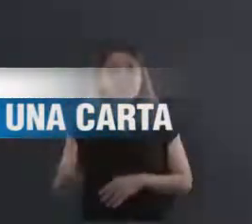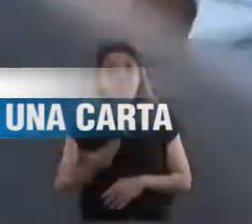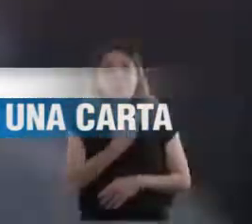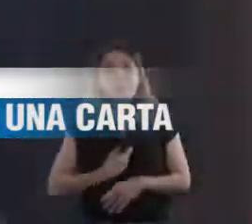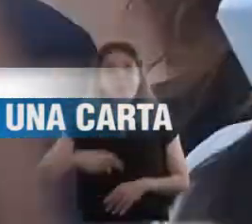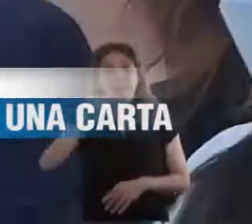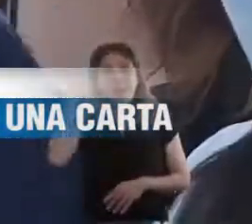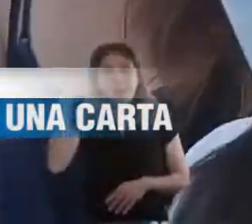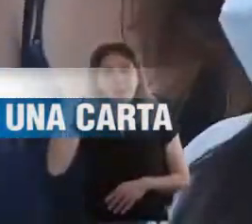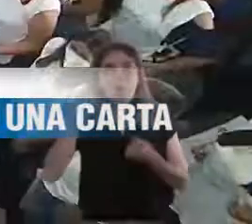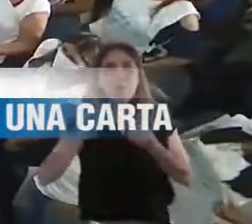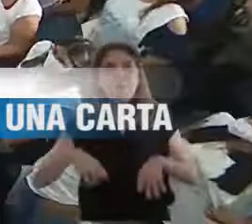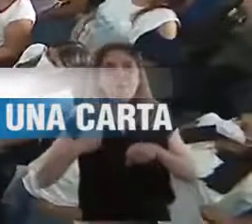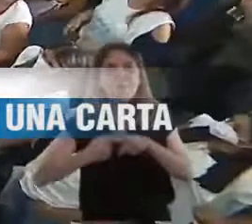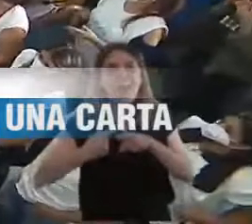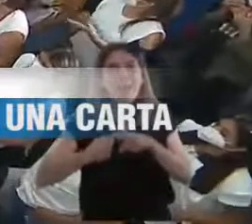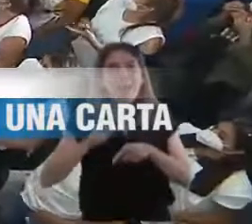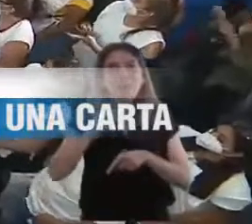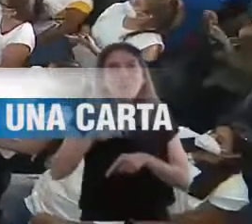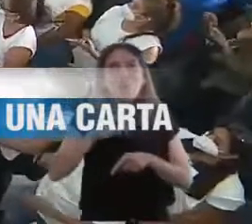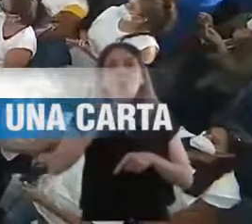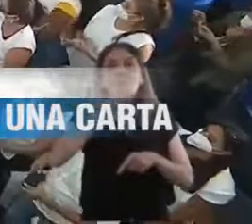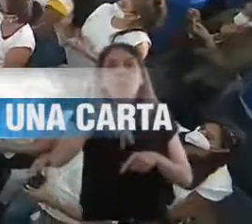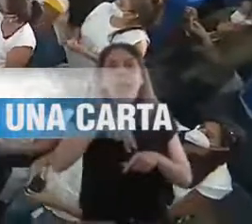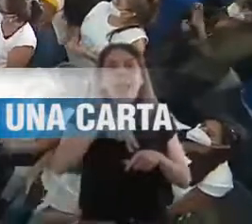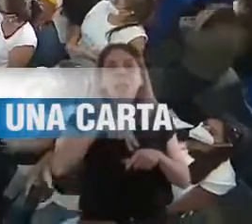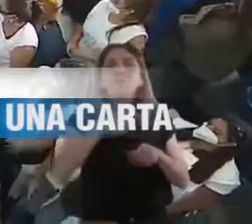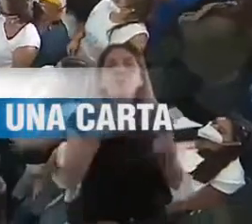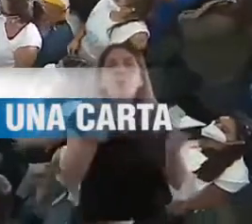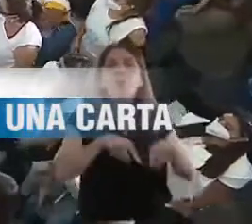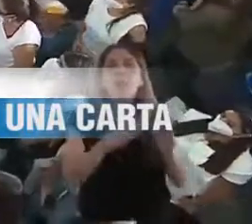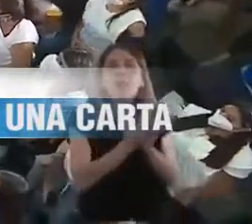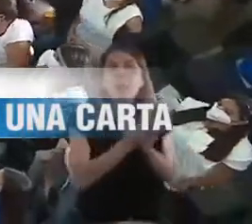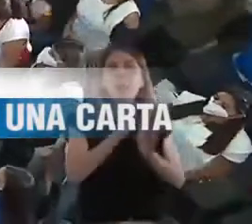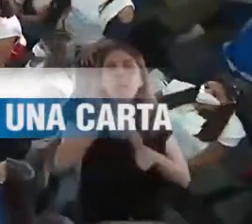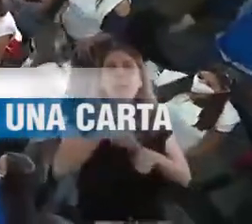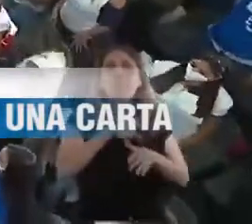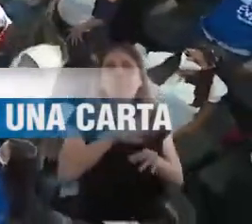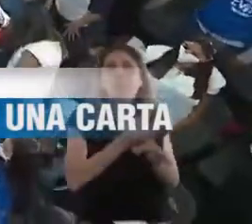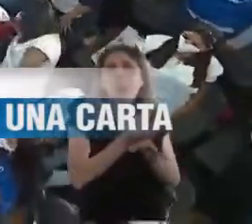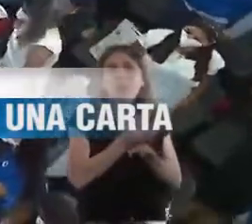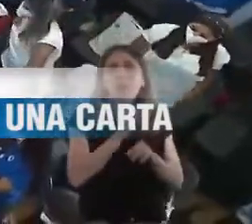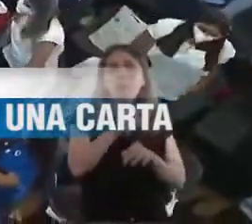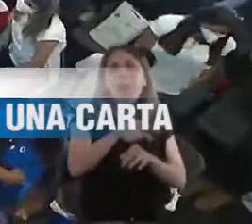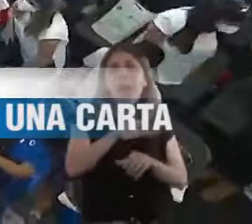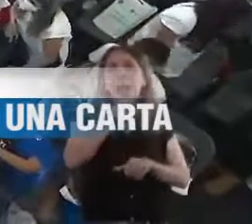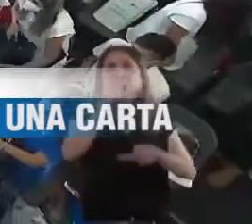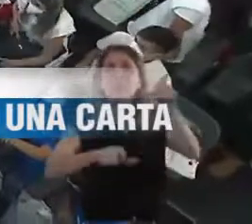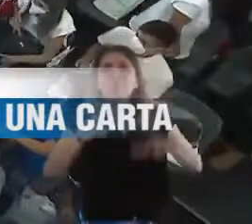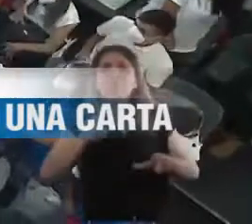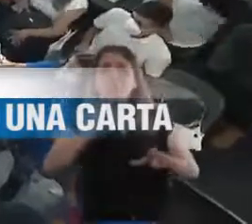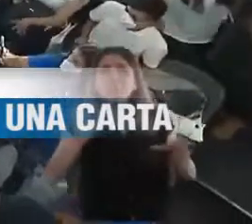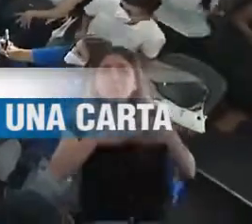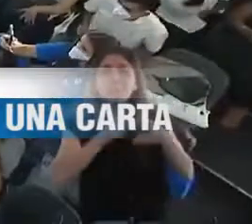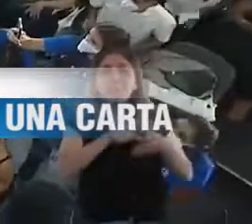y hablando de la unidad y pidiendo la unidad, pero la unidad de esta manera, que es un debate político de alta política, entonces